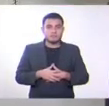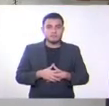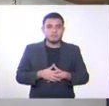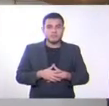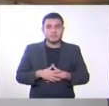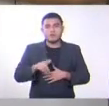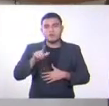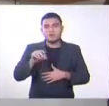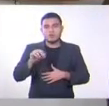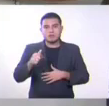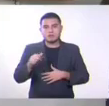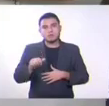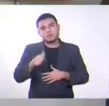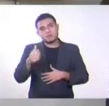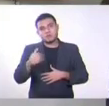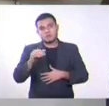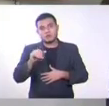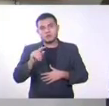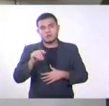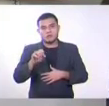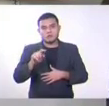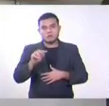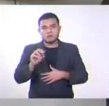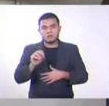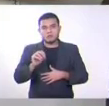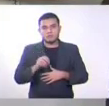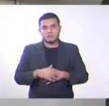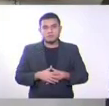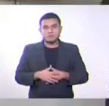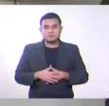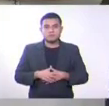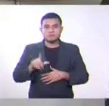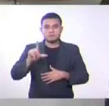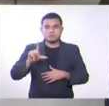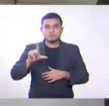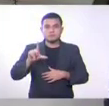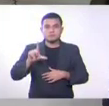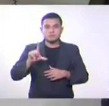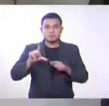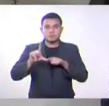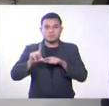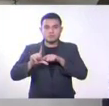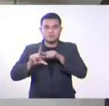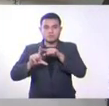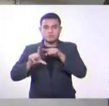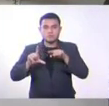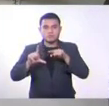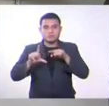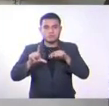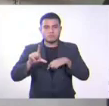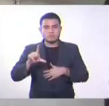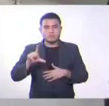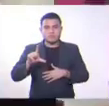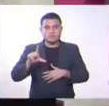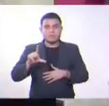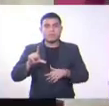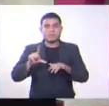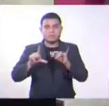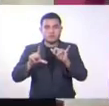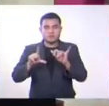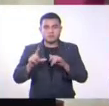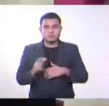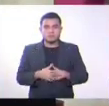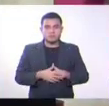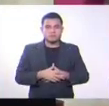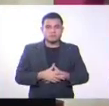otro cateto, El otro cateto. que es este. Y la longitud de este habíamos dicho que era Y.